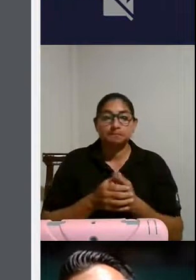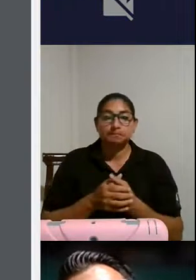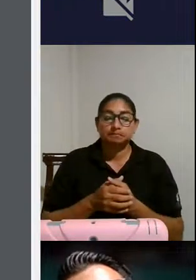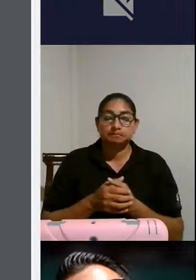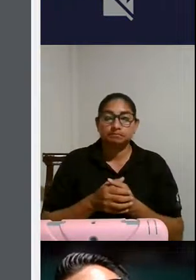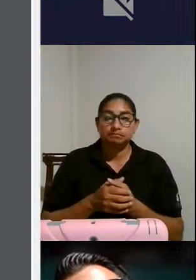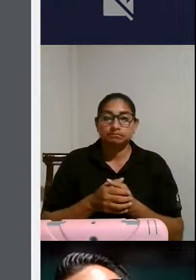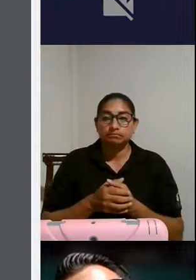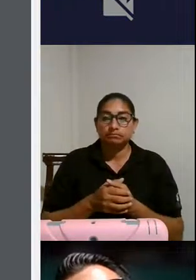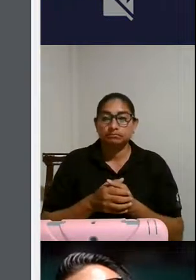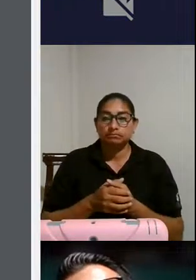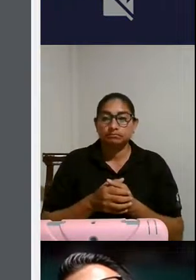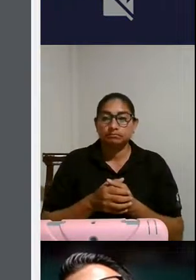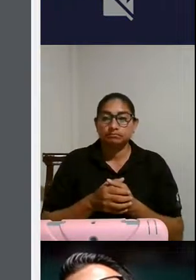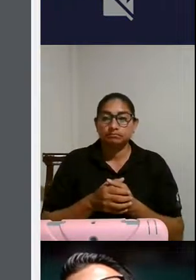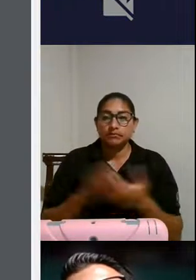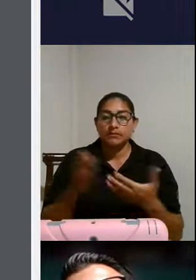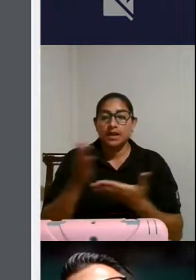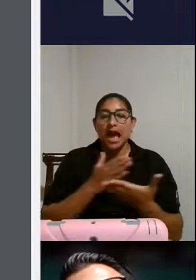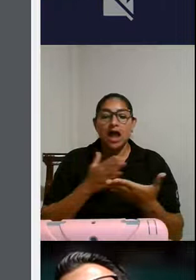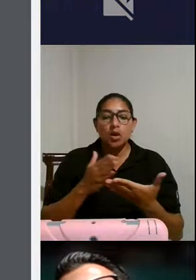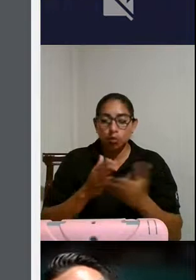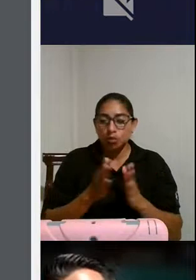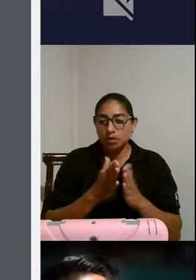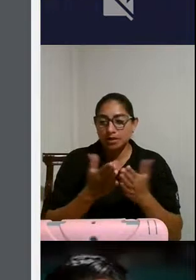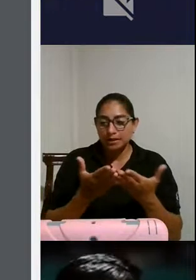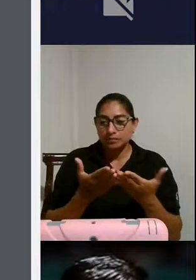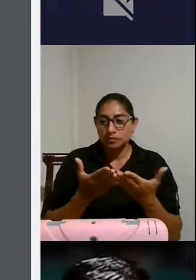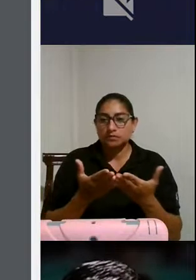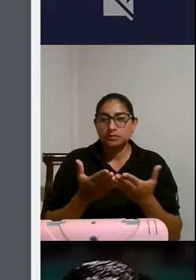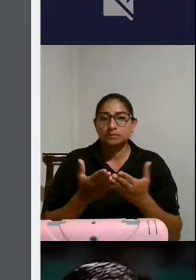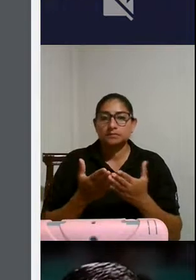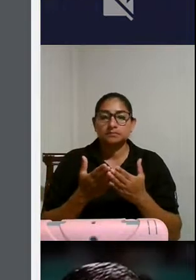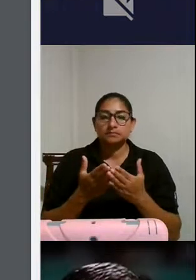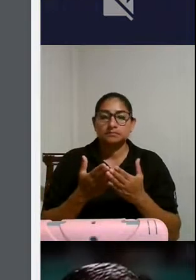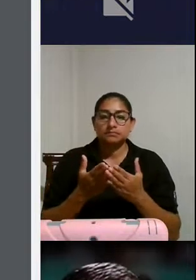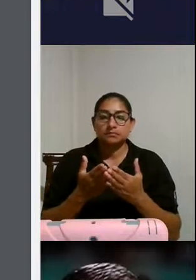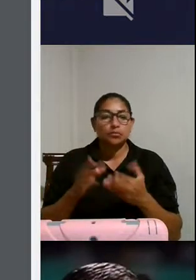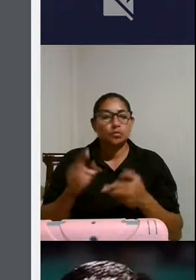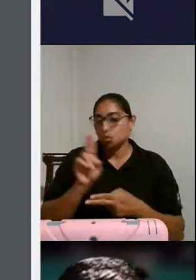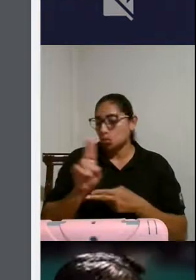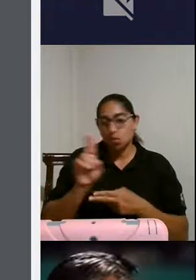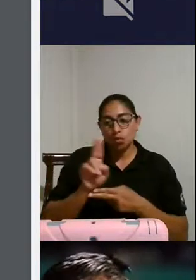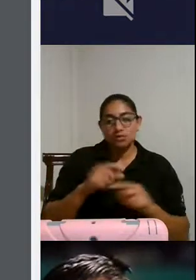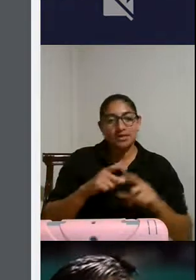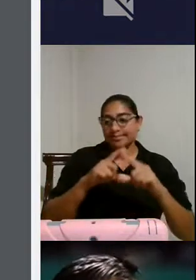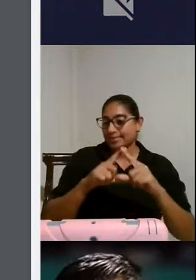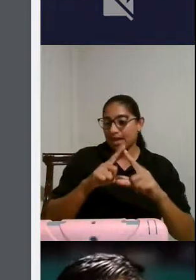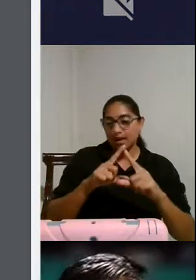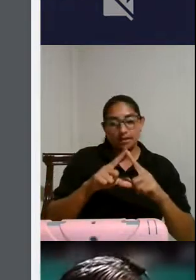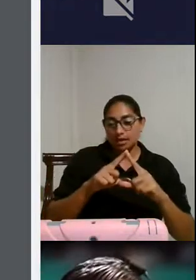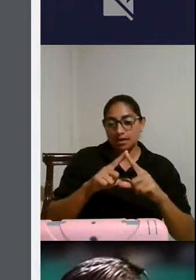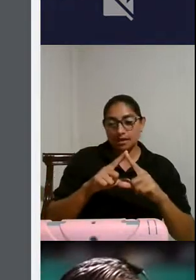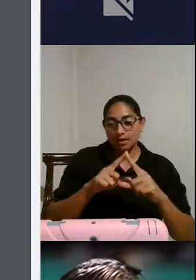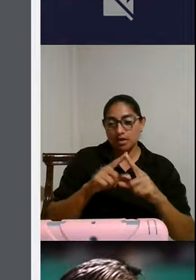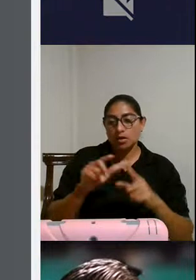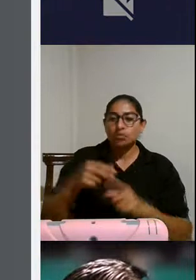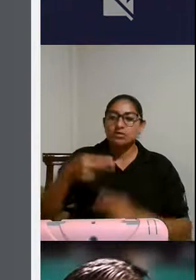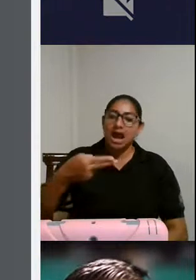Búscame el algunas, código. algunas editoriales, ya te doy la palabra, en lugar de utilizar delta x, utilizan